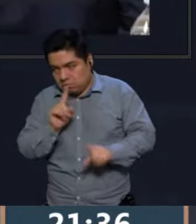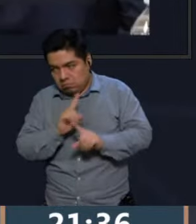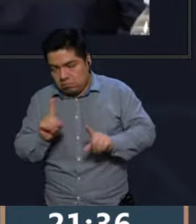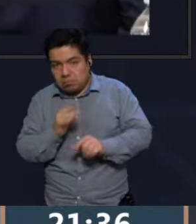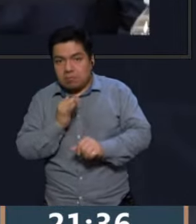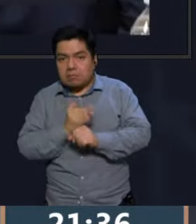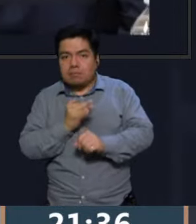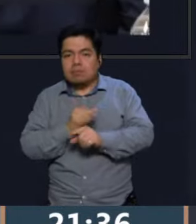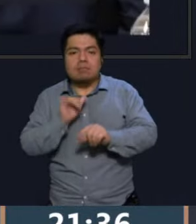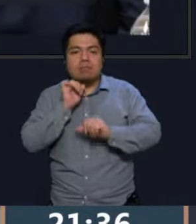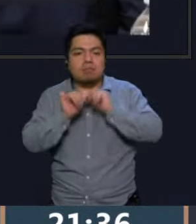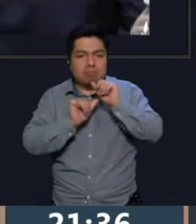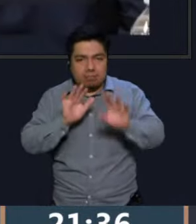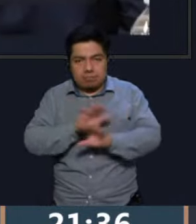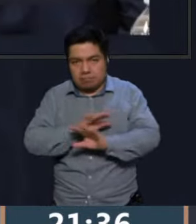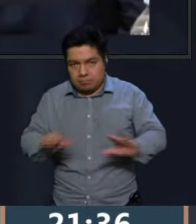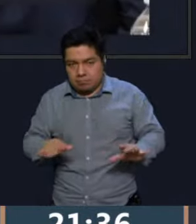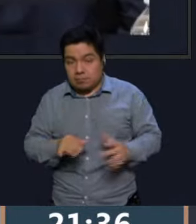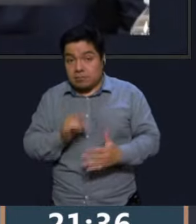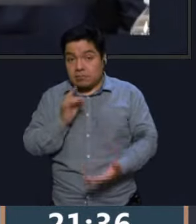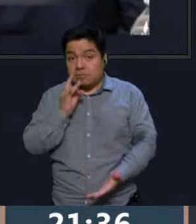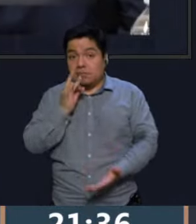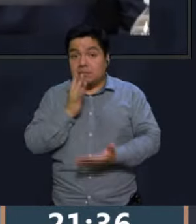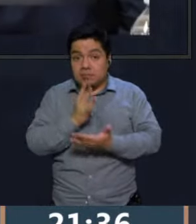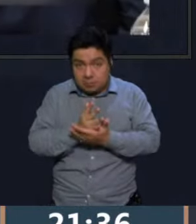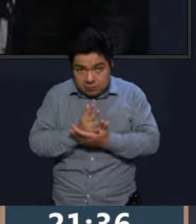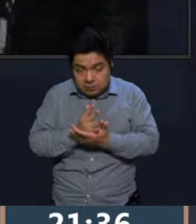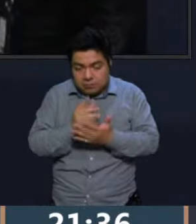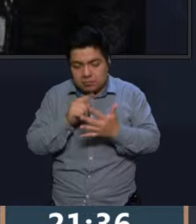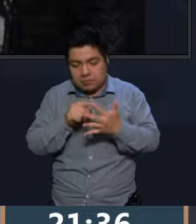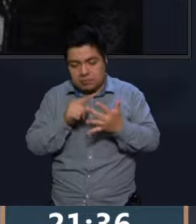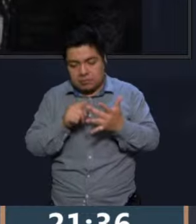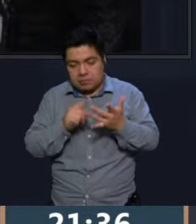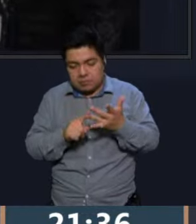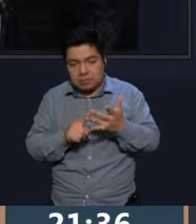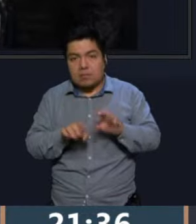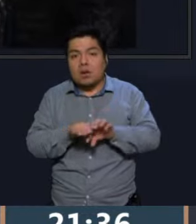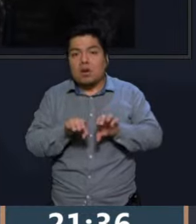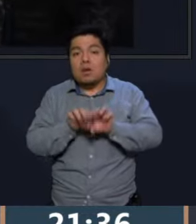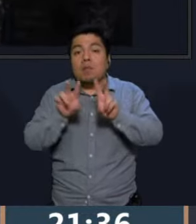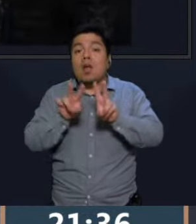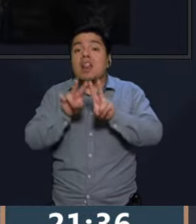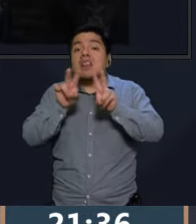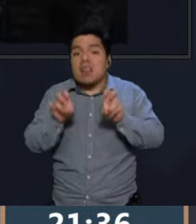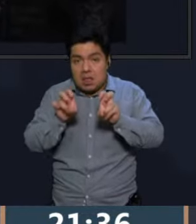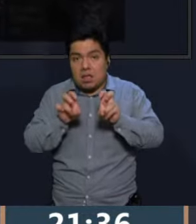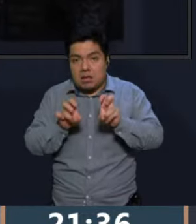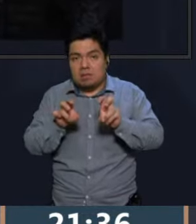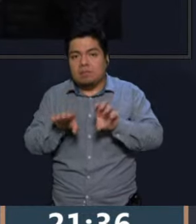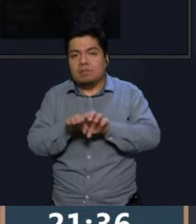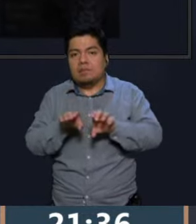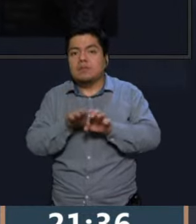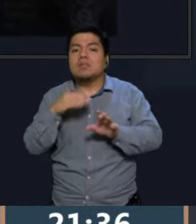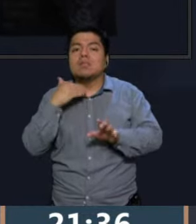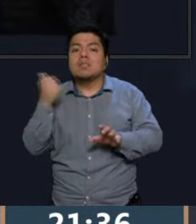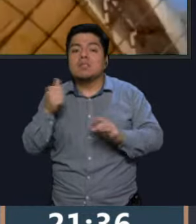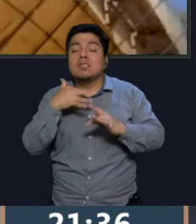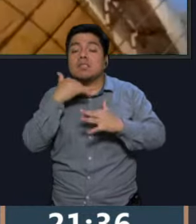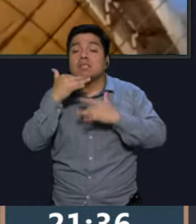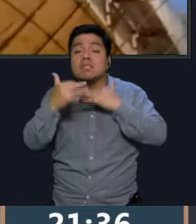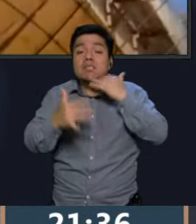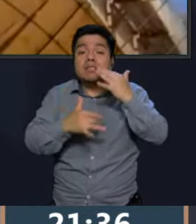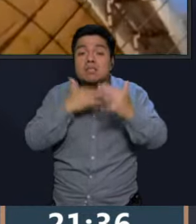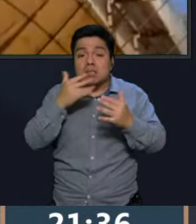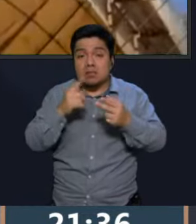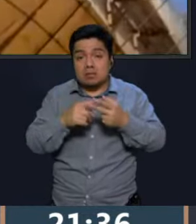en este caso de ninguno de ellos. En esa medida, lo único que quedó como cautelar fue los temas relacionados con la imputación de un delito como la corrupción y